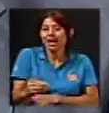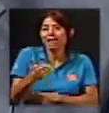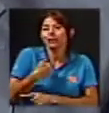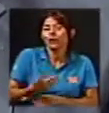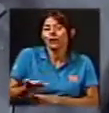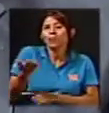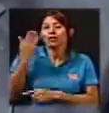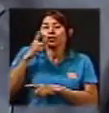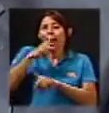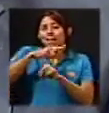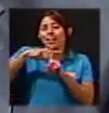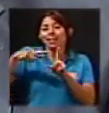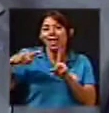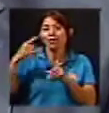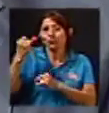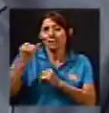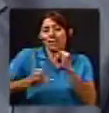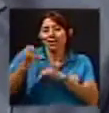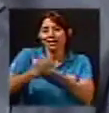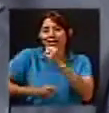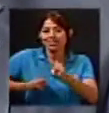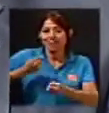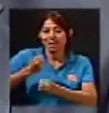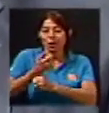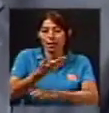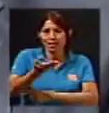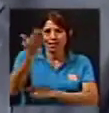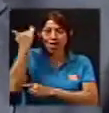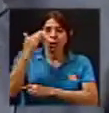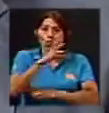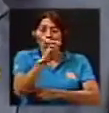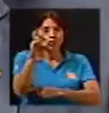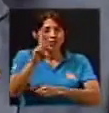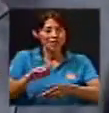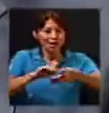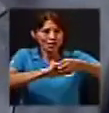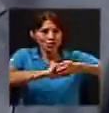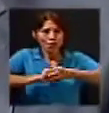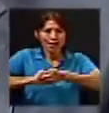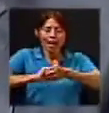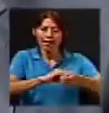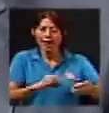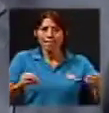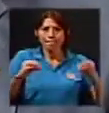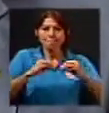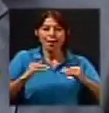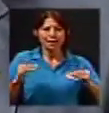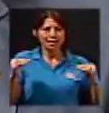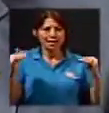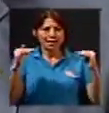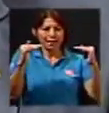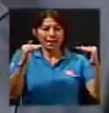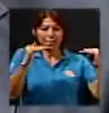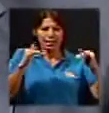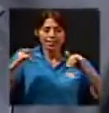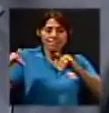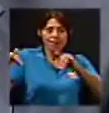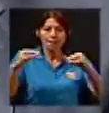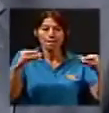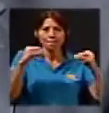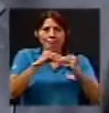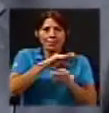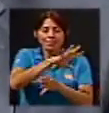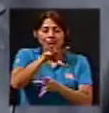mediados y a finales del siglo pasado. Una Costa Rica solidaria, una Costa Rica más equitativa, una Costa Rica más